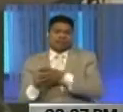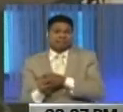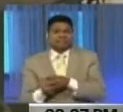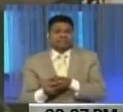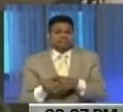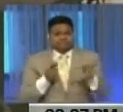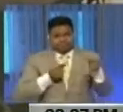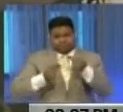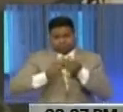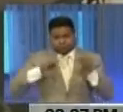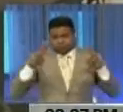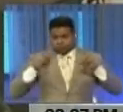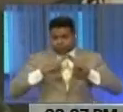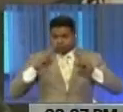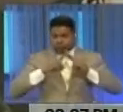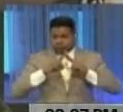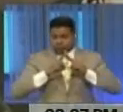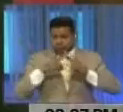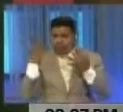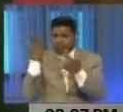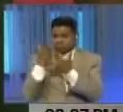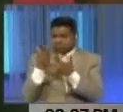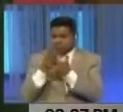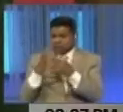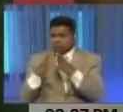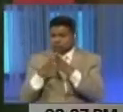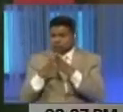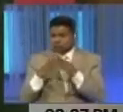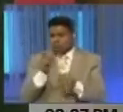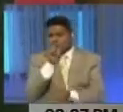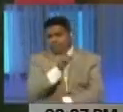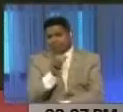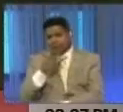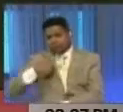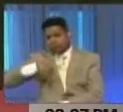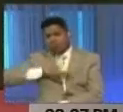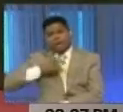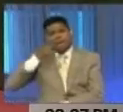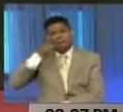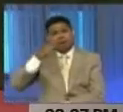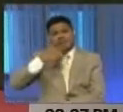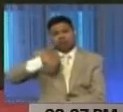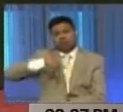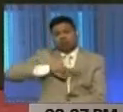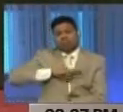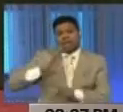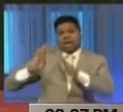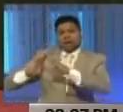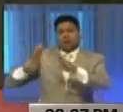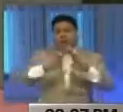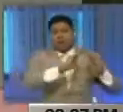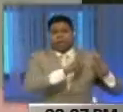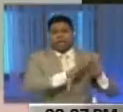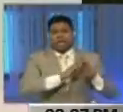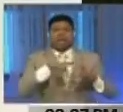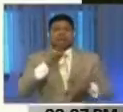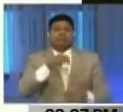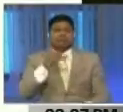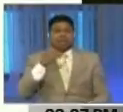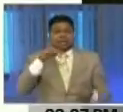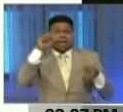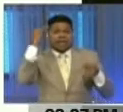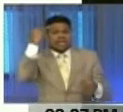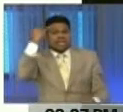este conocimiento para que quede a través de todos nuestros ciudadanos y nuestros pueblos y nuestras comunidades. Y un criterio ecológico que